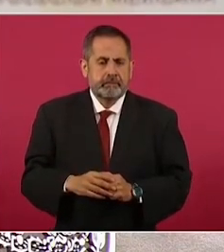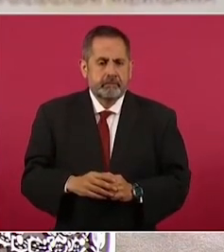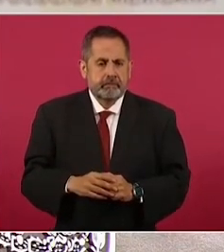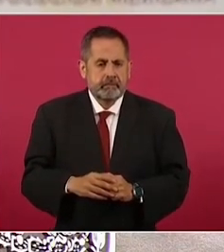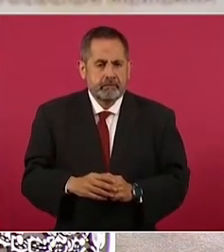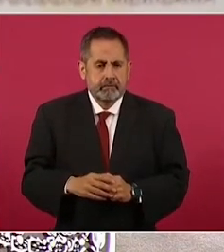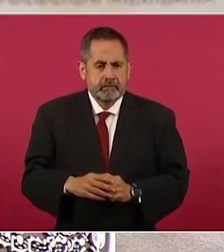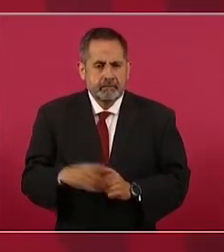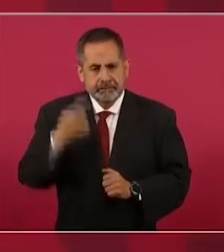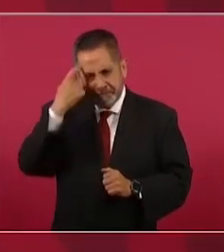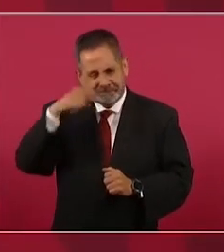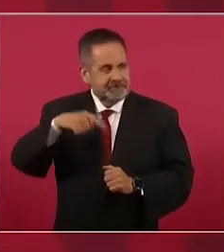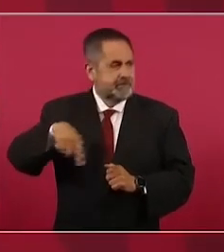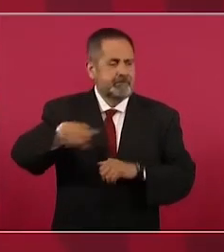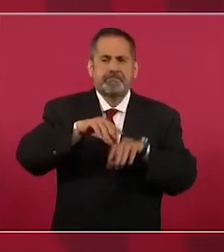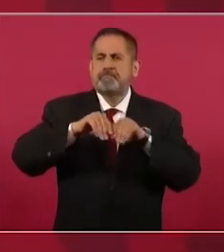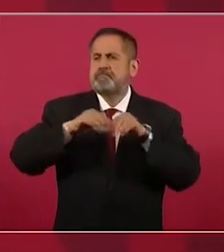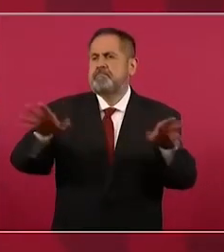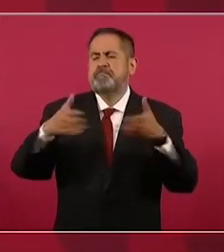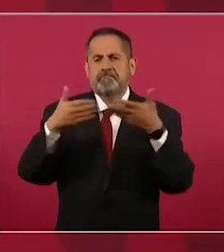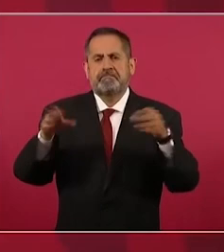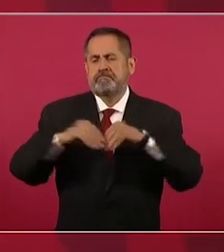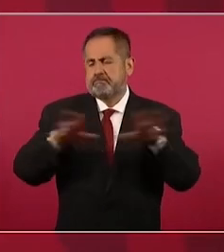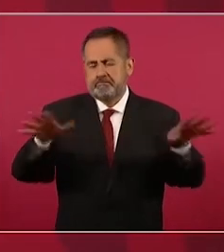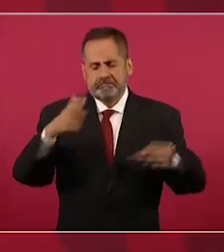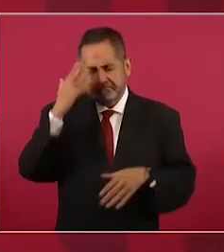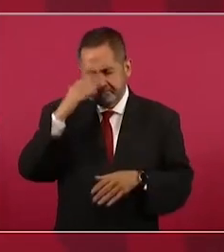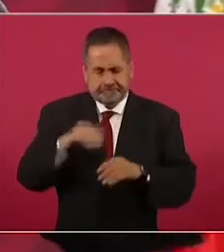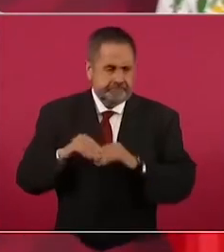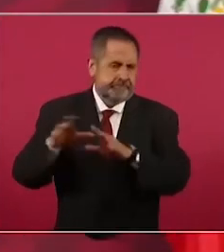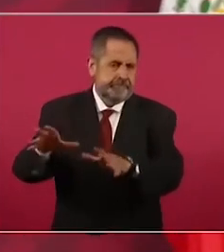Que sea de dominio público.